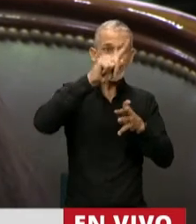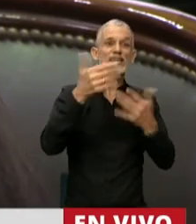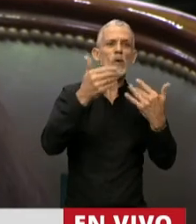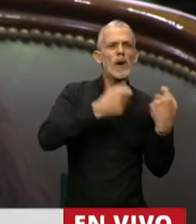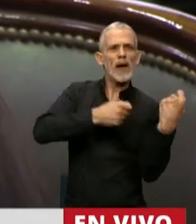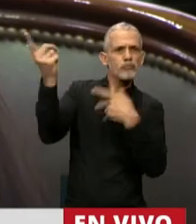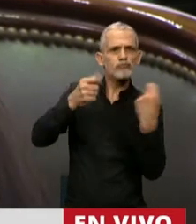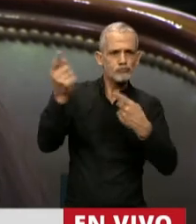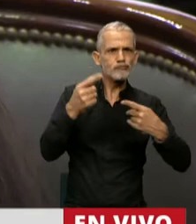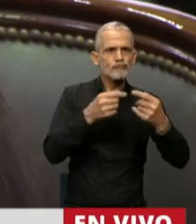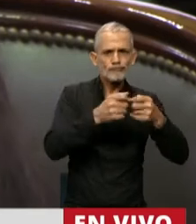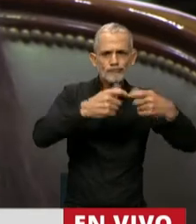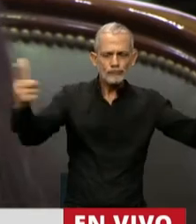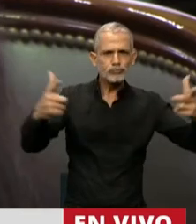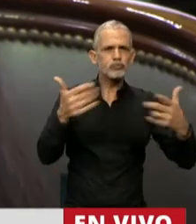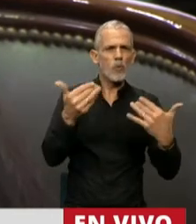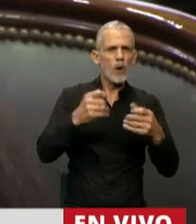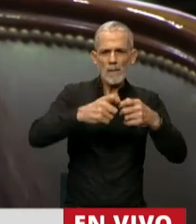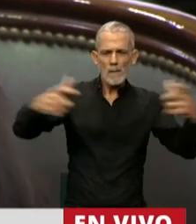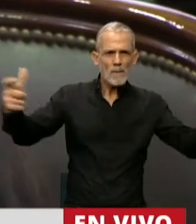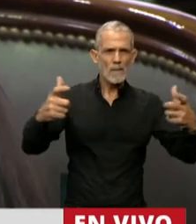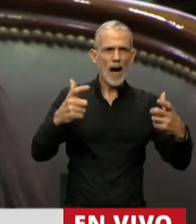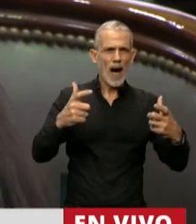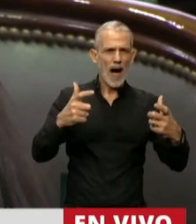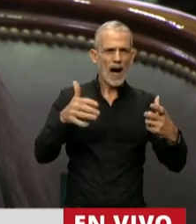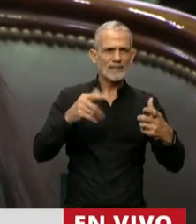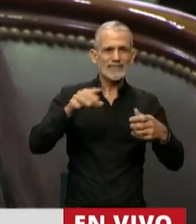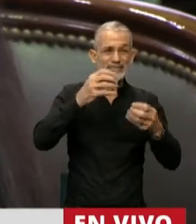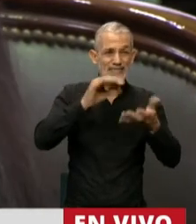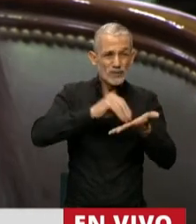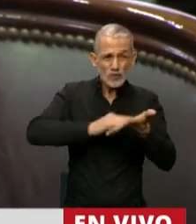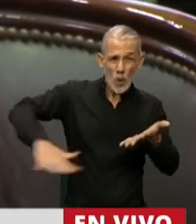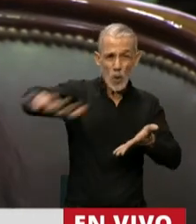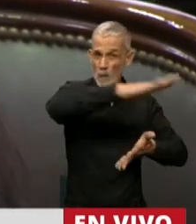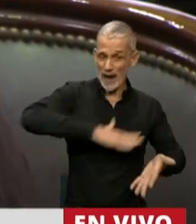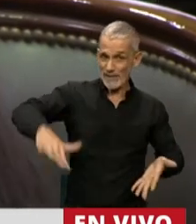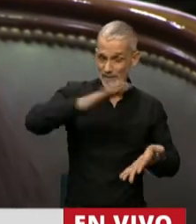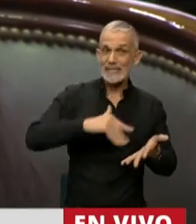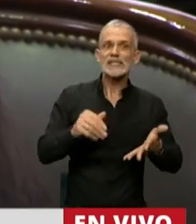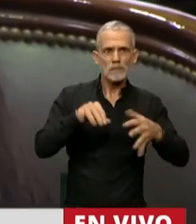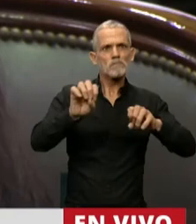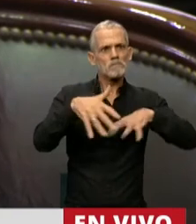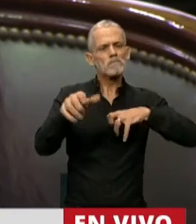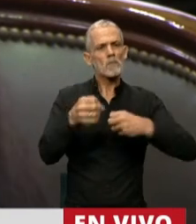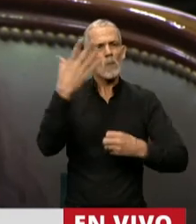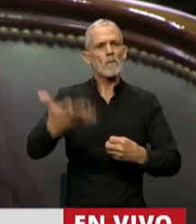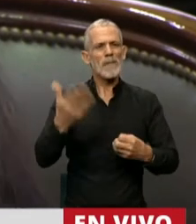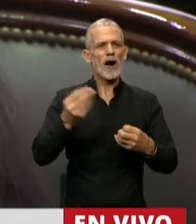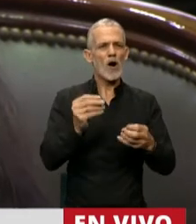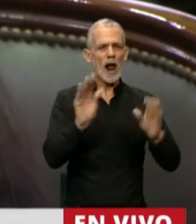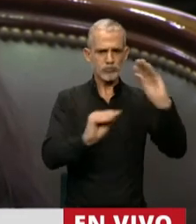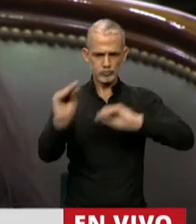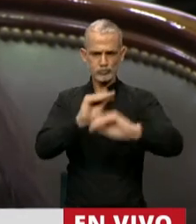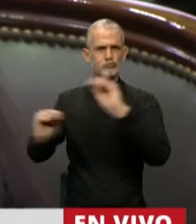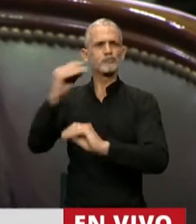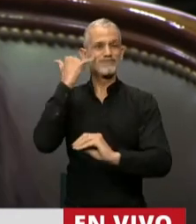ser multiplicada, pueda ser ampliada la capacidad en superficie, pueda mejorar toda esta infraestructura